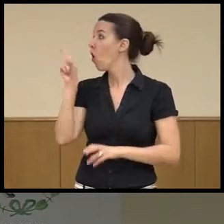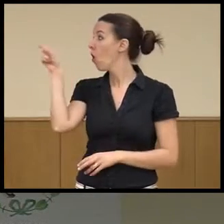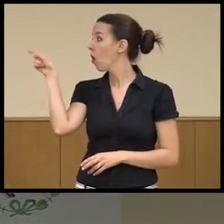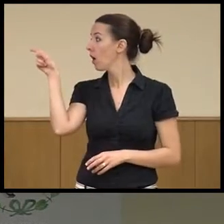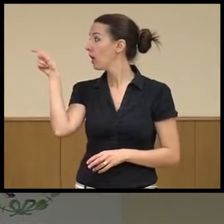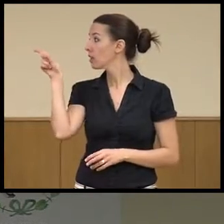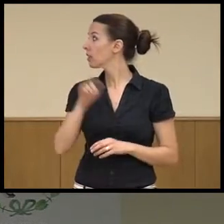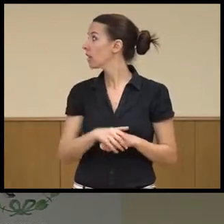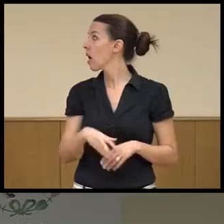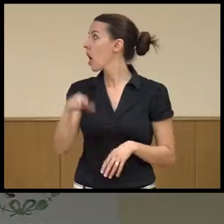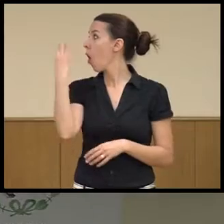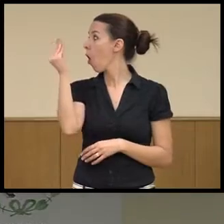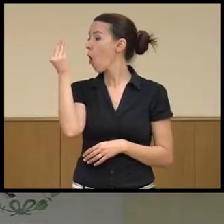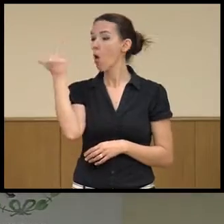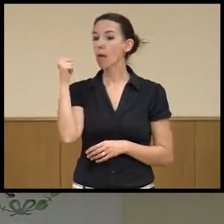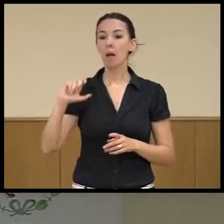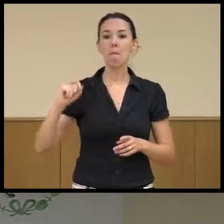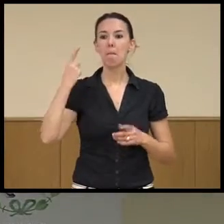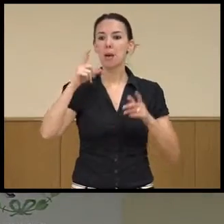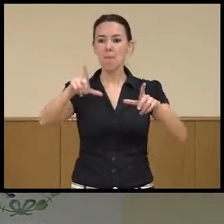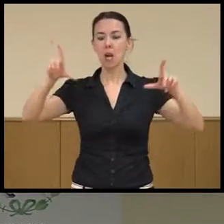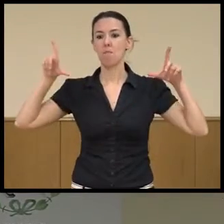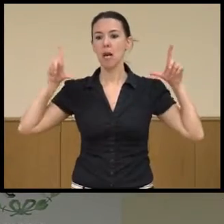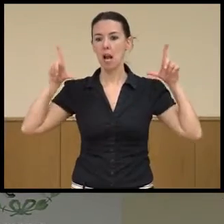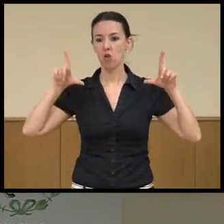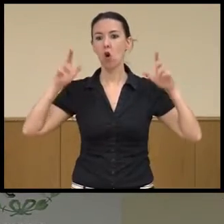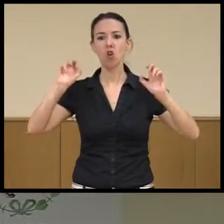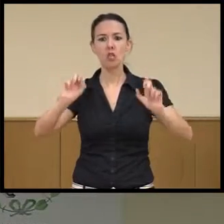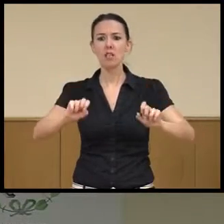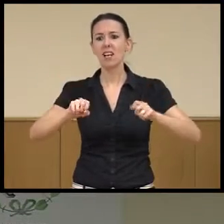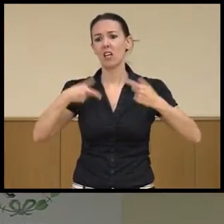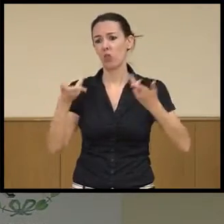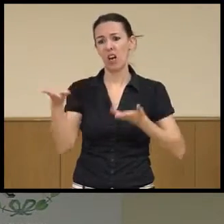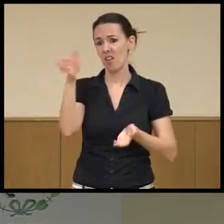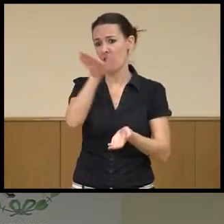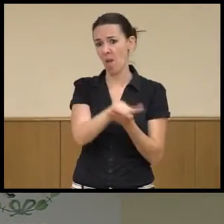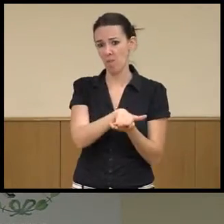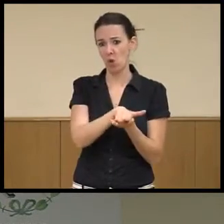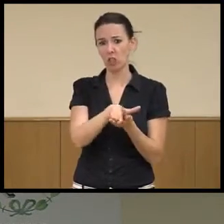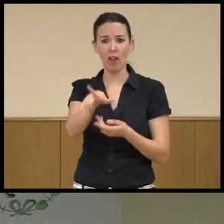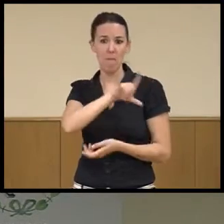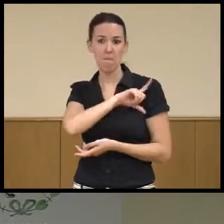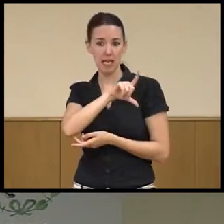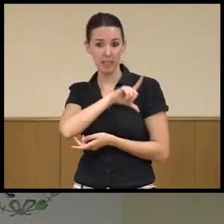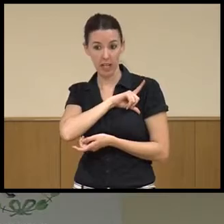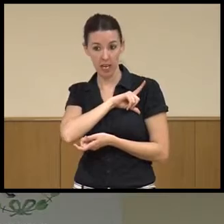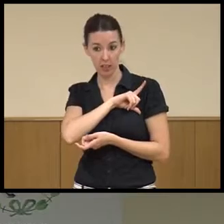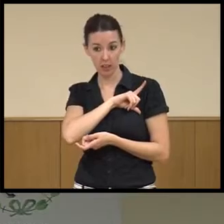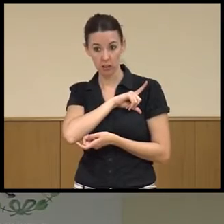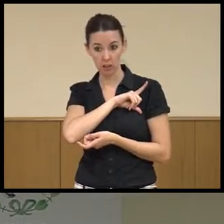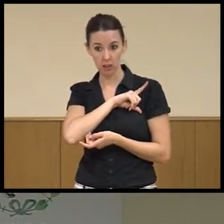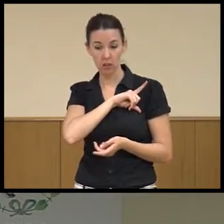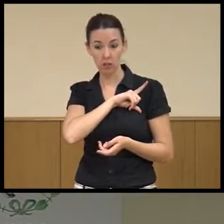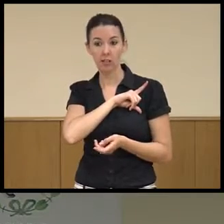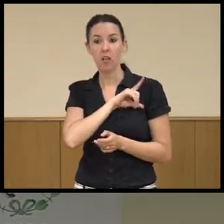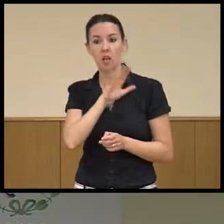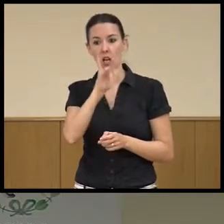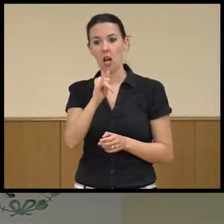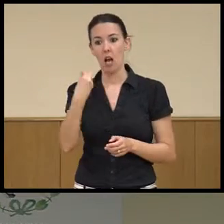David Teniers el Joven, cuyo primer plano es una auténtica naturaleza muerta de pertrechos militares, entre los que no faltan, claro está,